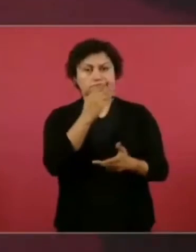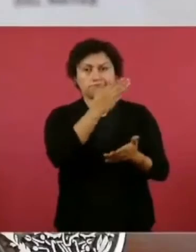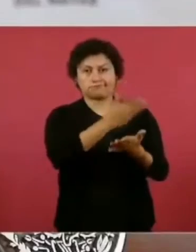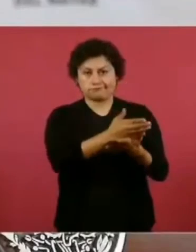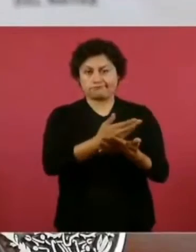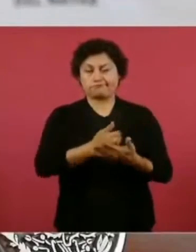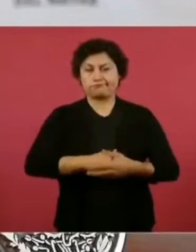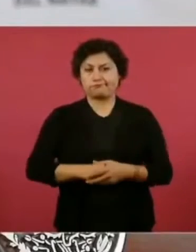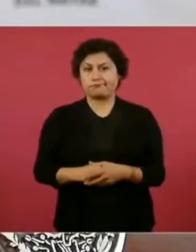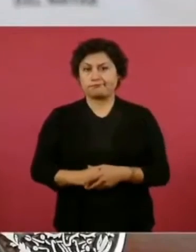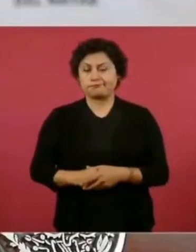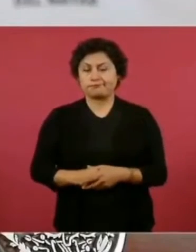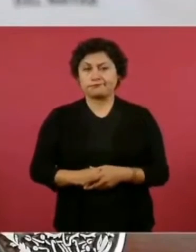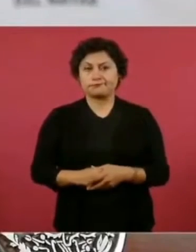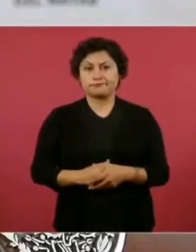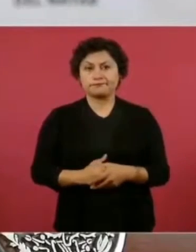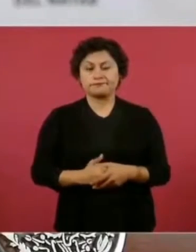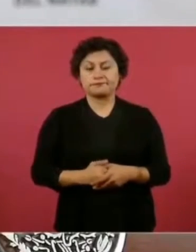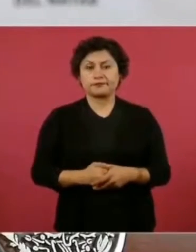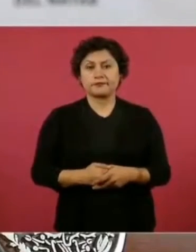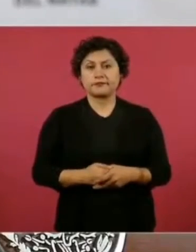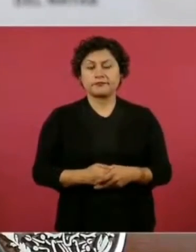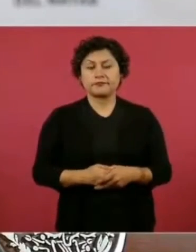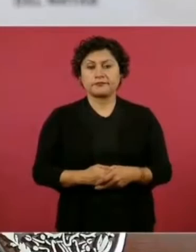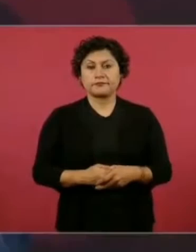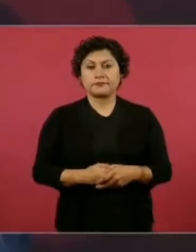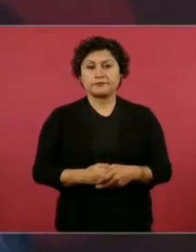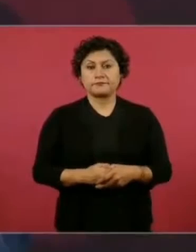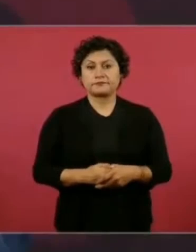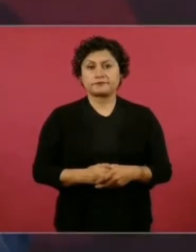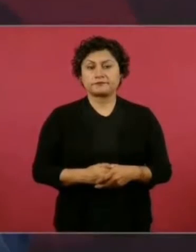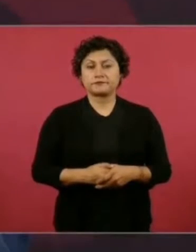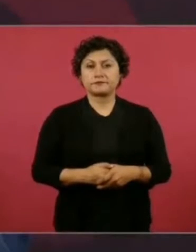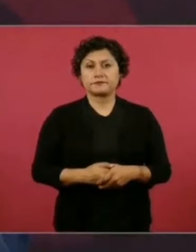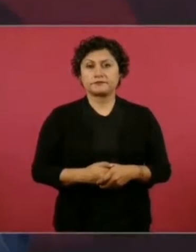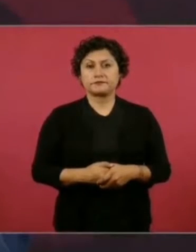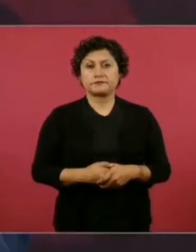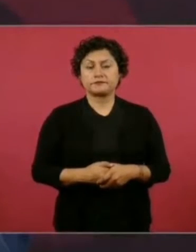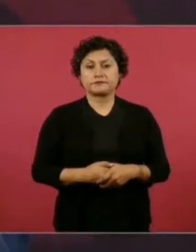que no haya